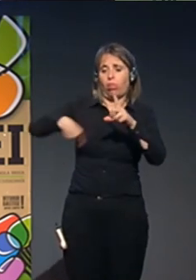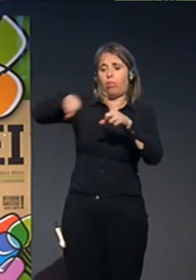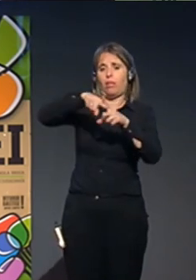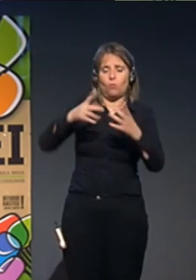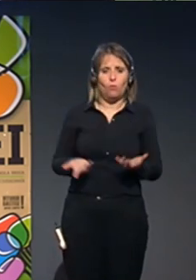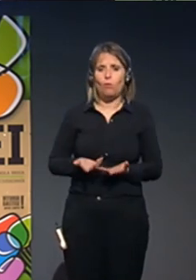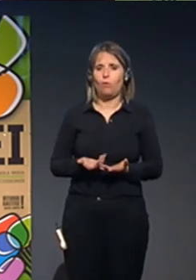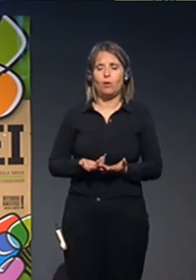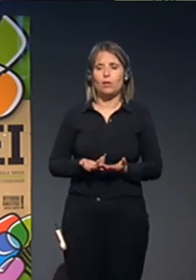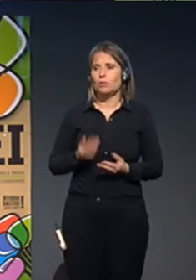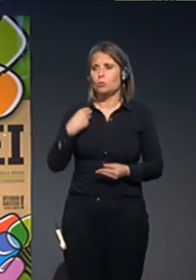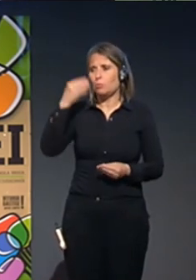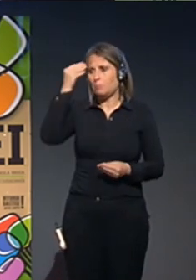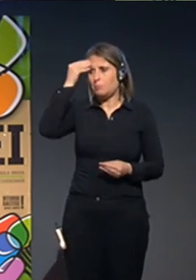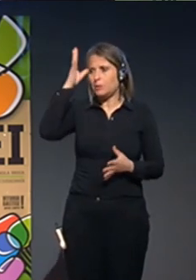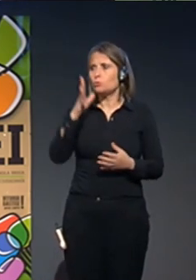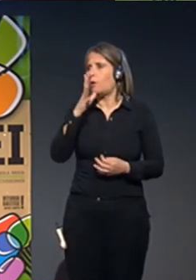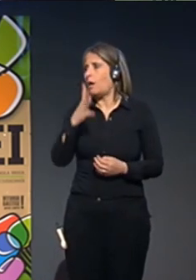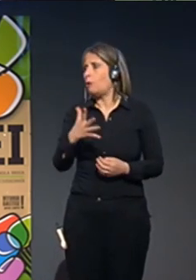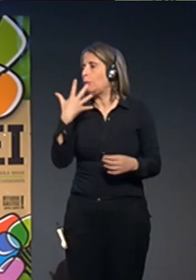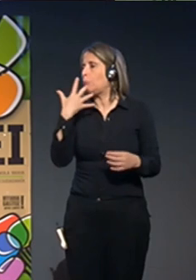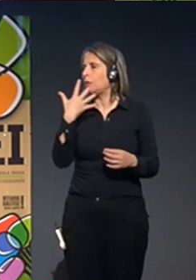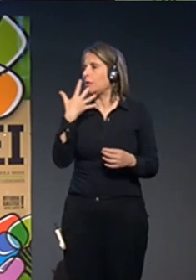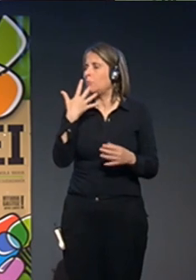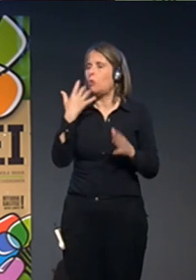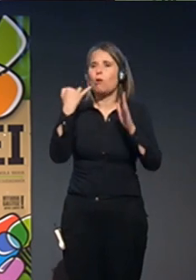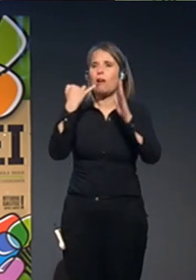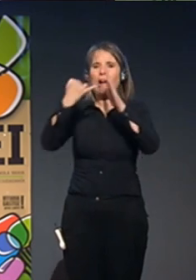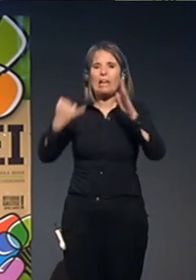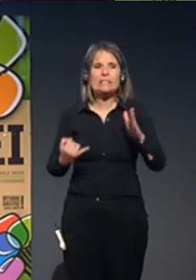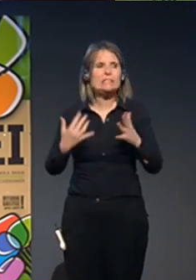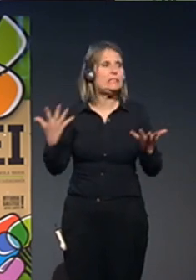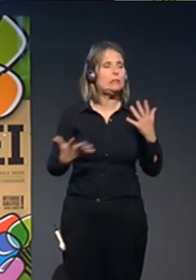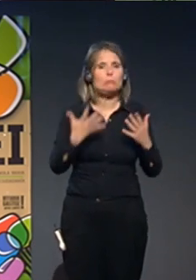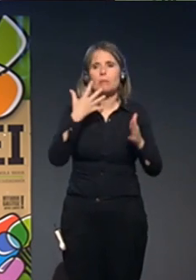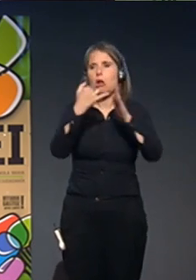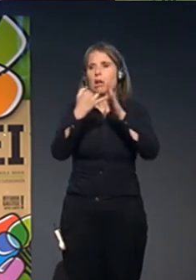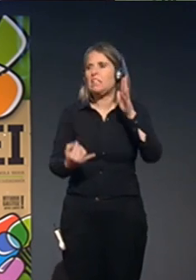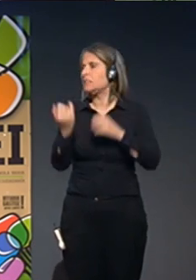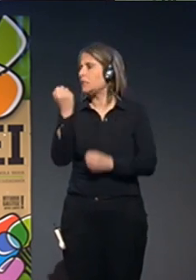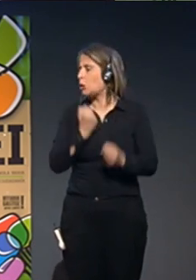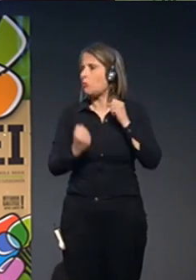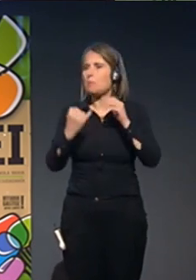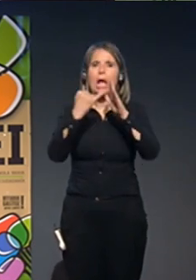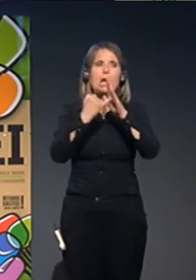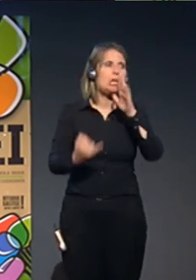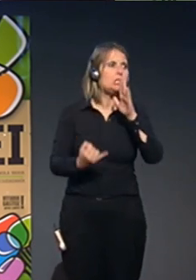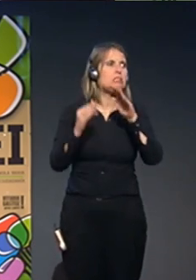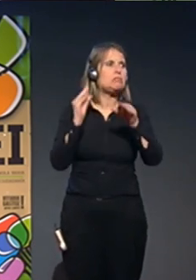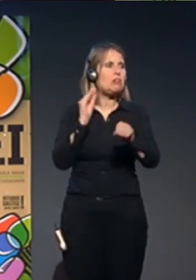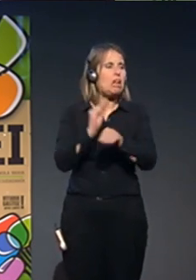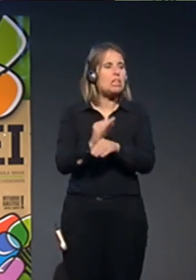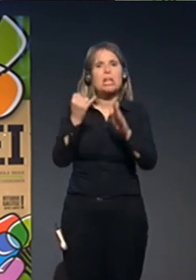no creo que ahora mismo hay muchas crisis una crisis económica una crisis financiera